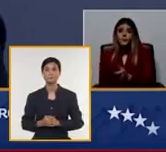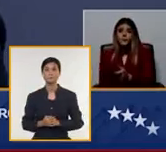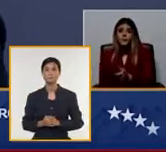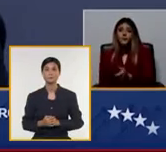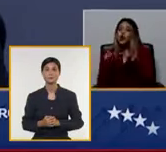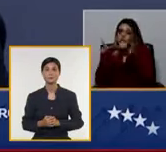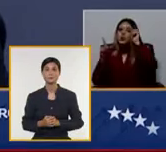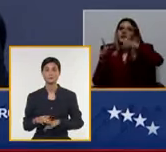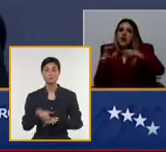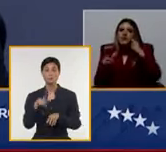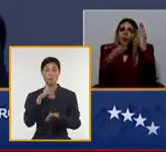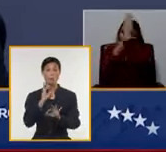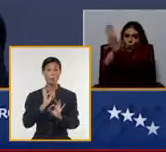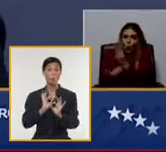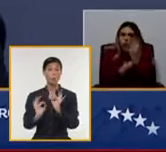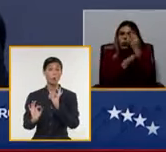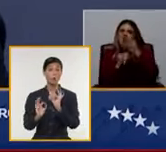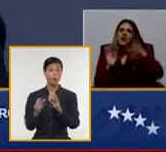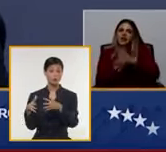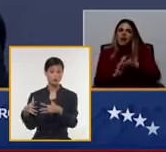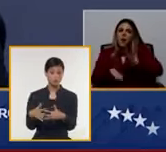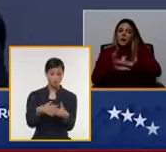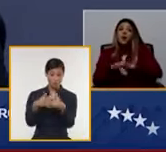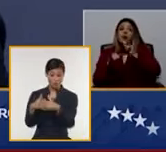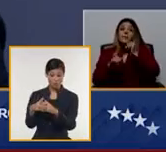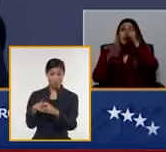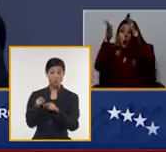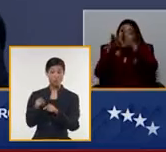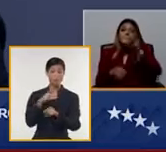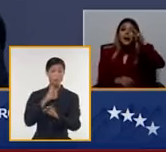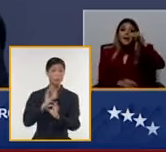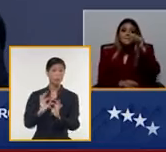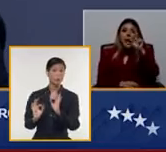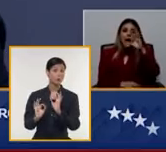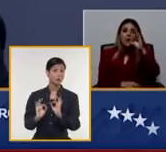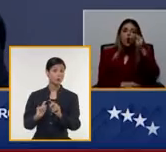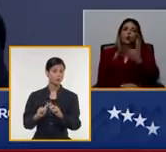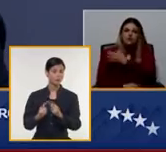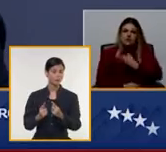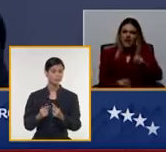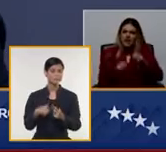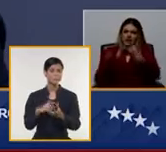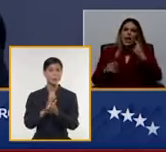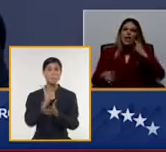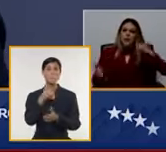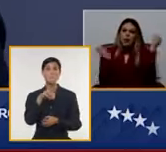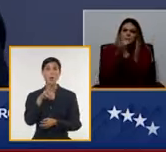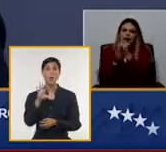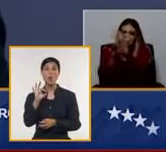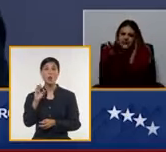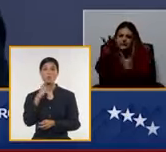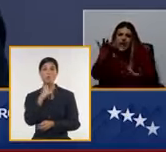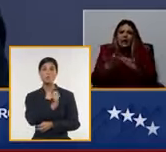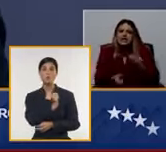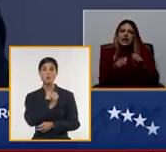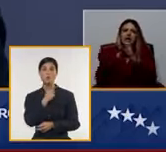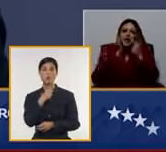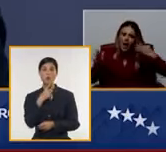usted tiene que cuidarse, porque Marco Rubio quiere manchar sus manos de sangre,